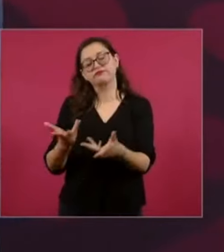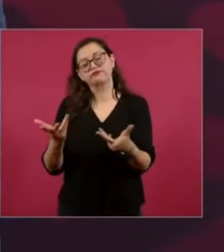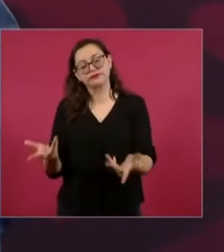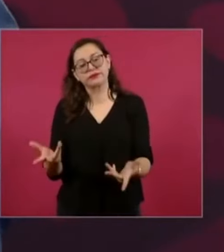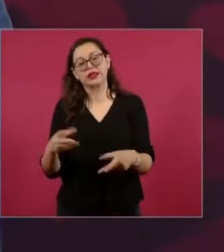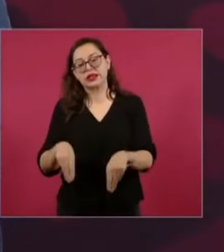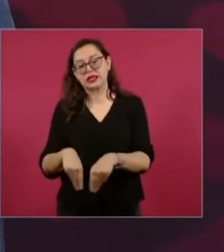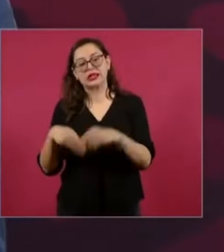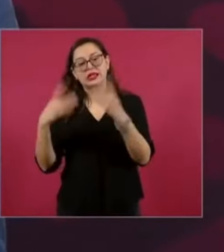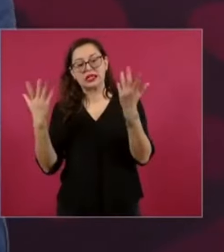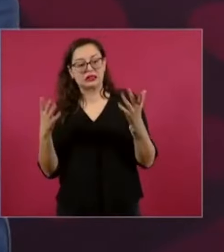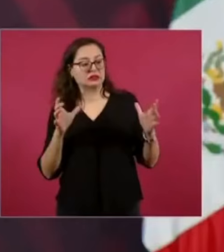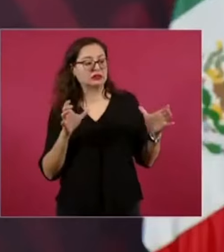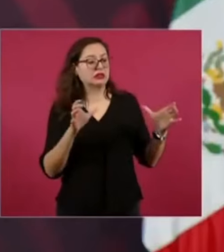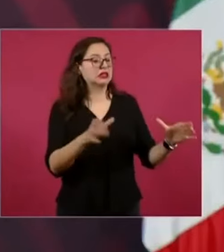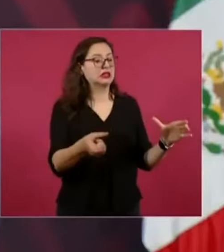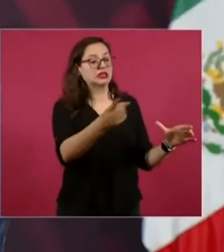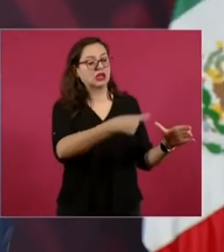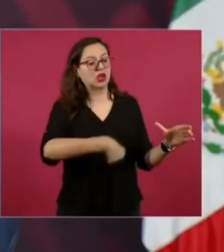Chumel y